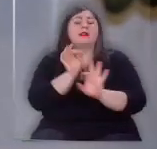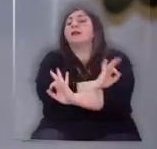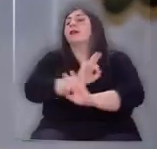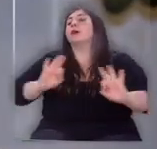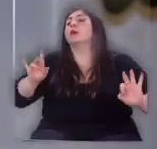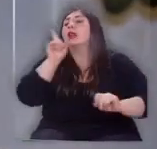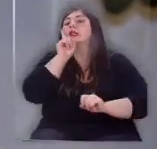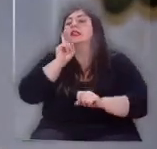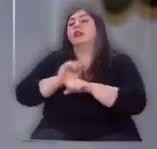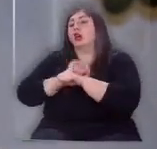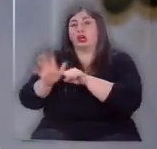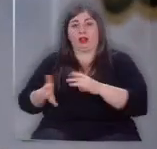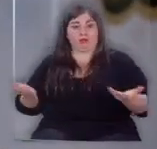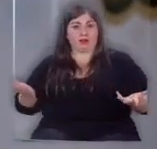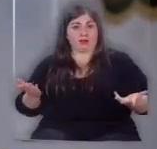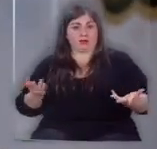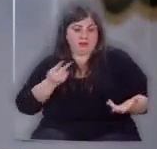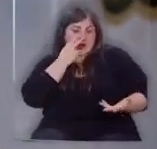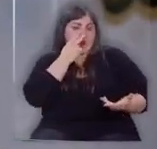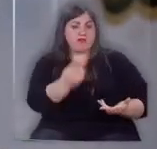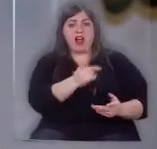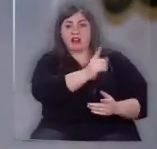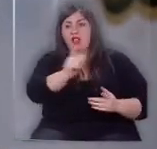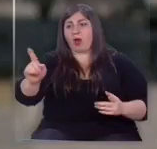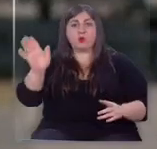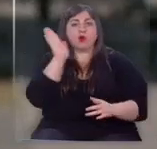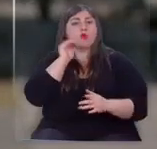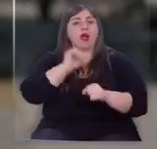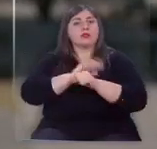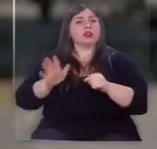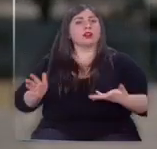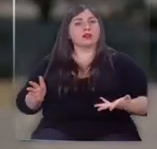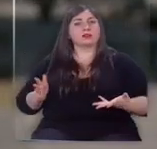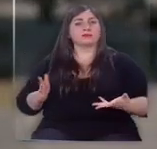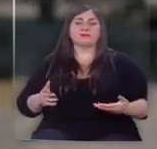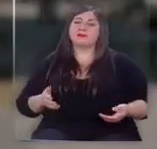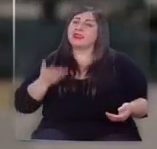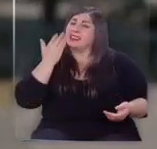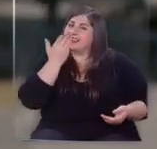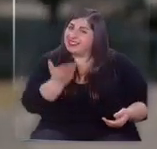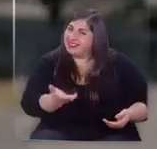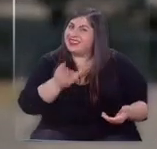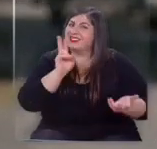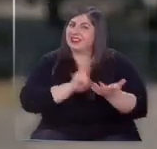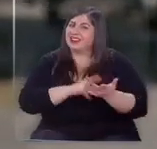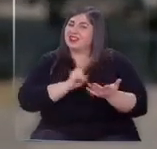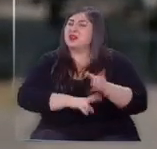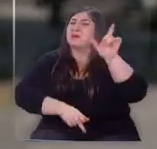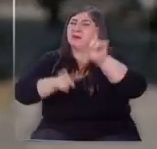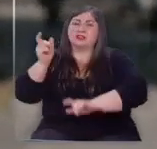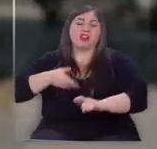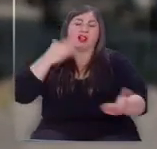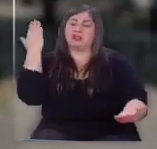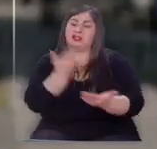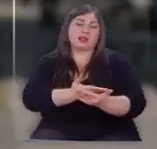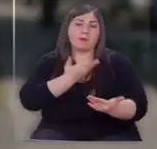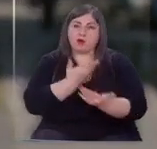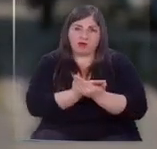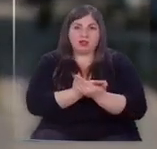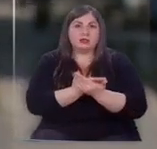tenía tampoco el coronavirus. Y que lo revisen a cada uno, ninguno lo tiene. En esta realidad, lógicamente, hay gente que se aprovecha. Hay gente